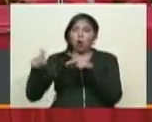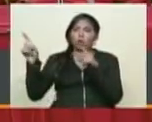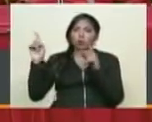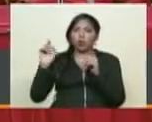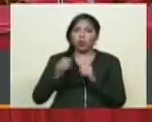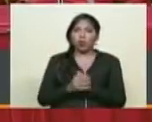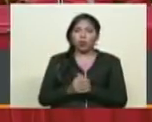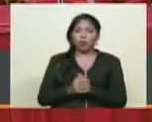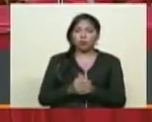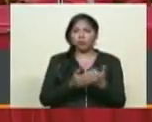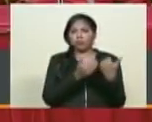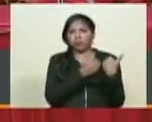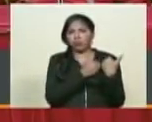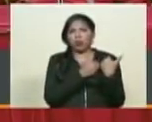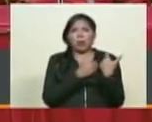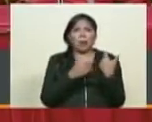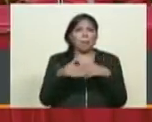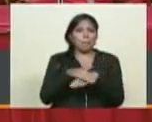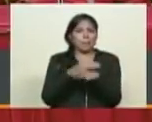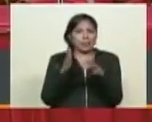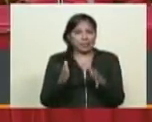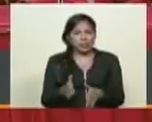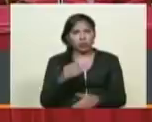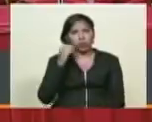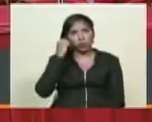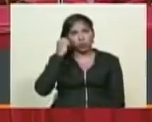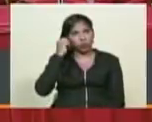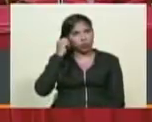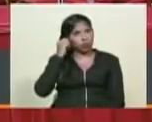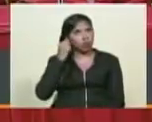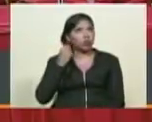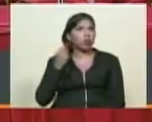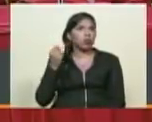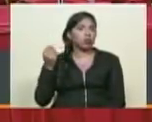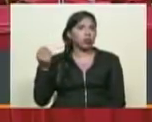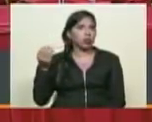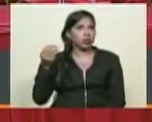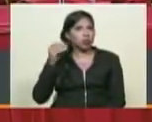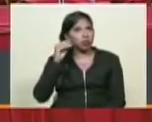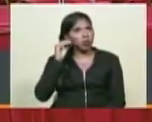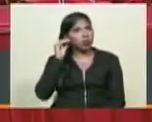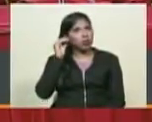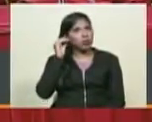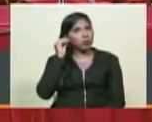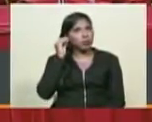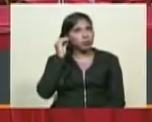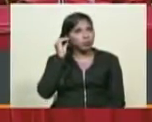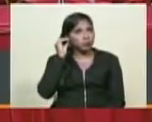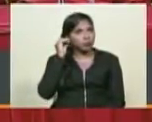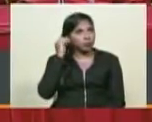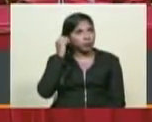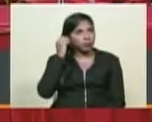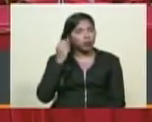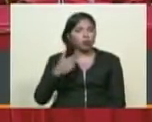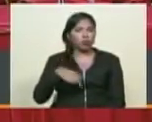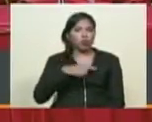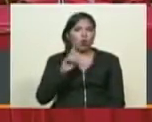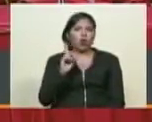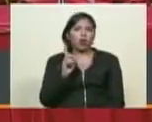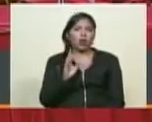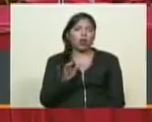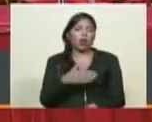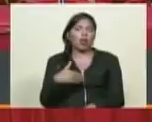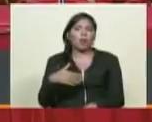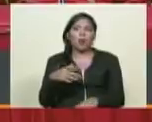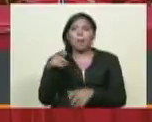van a responsabilidades de ministros. Estamos evitando poner ministros en responsabilidades del partido para que,